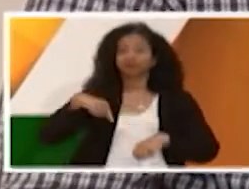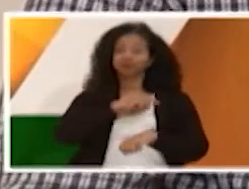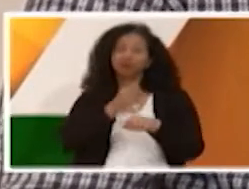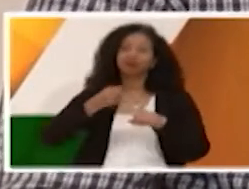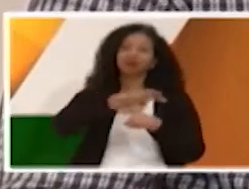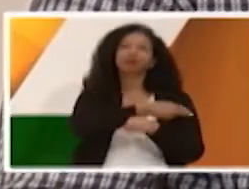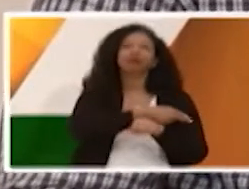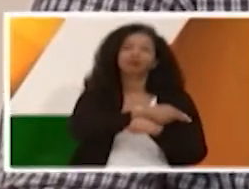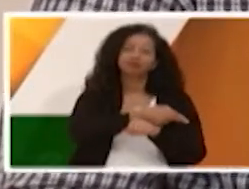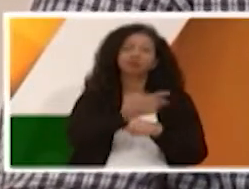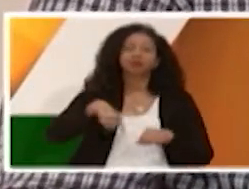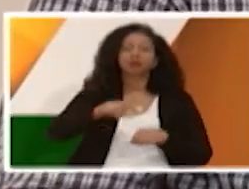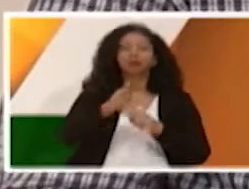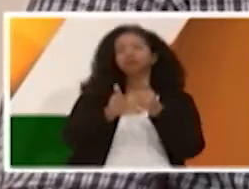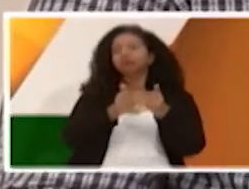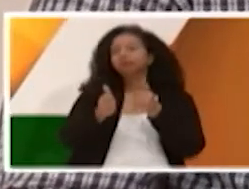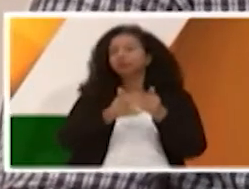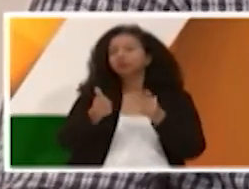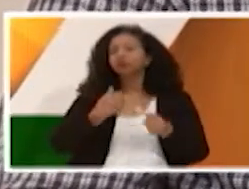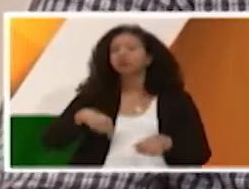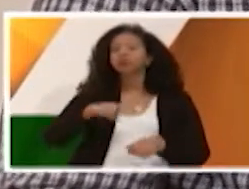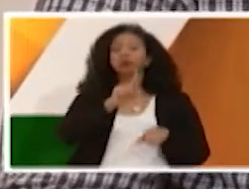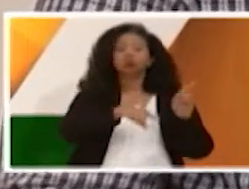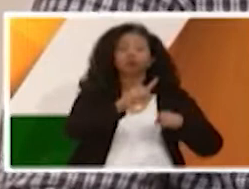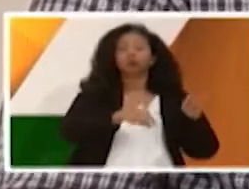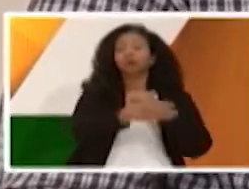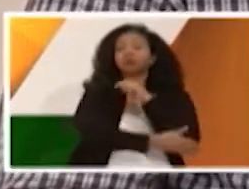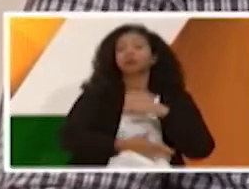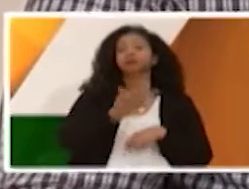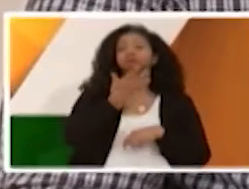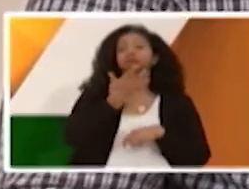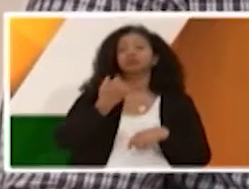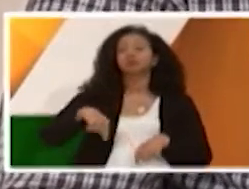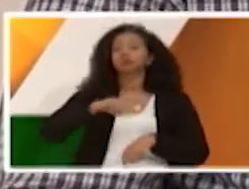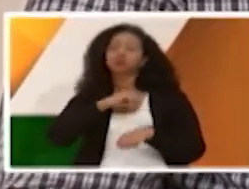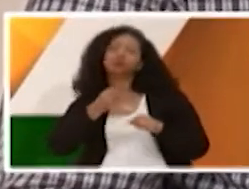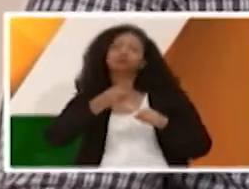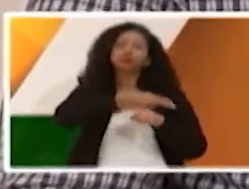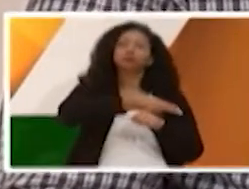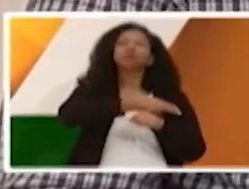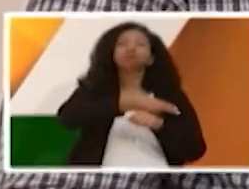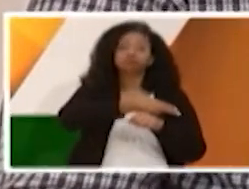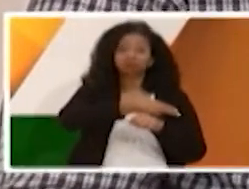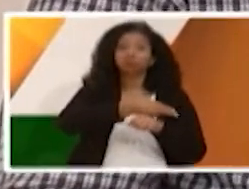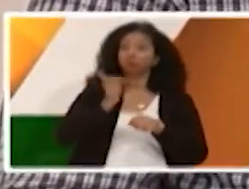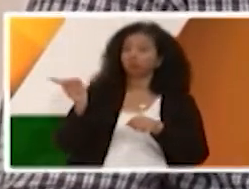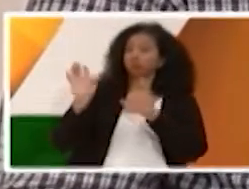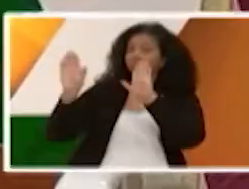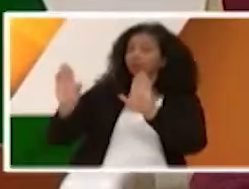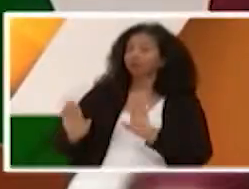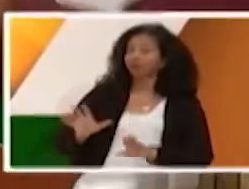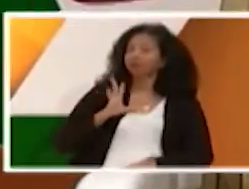o sea, dentro del ranking han sido como favoritos y nosotros lo hemos superado. Ah, pues lo han hecho bien, Henry,